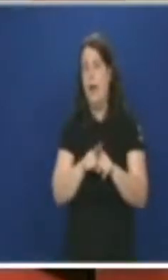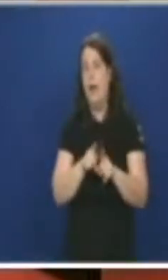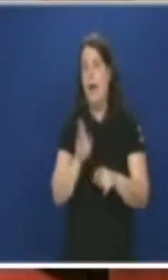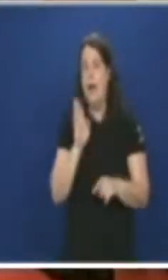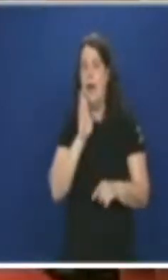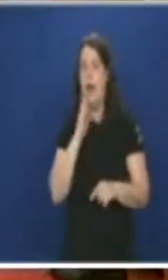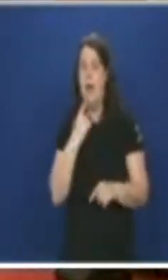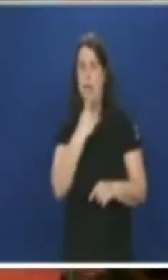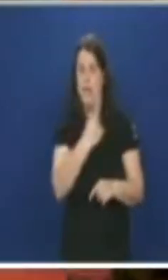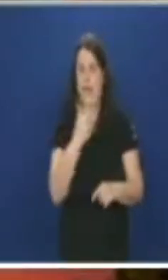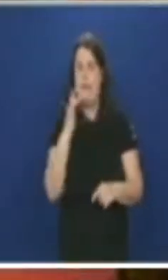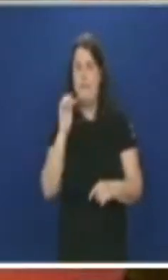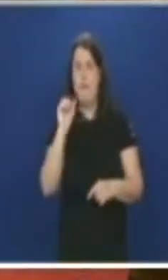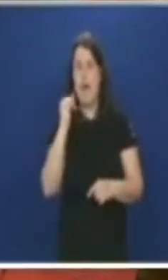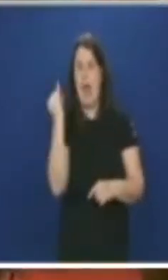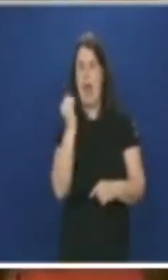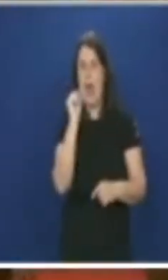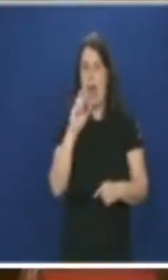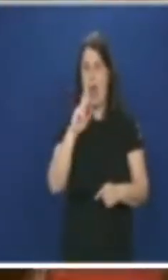Saavedra Fajardo,